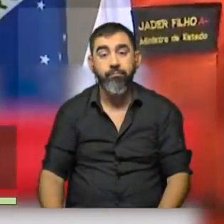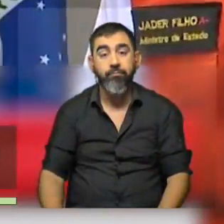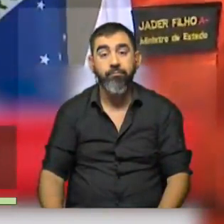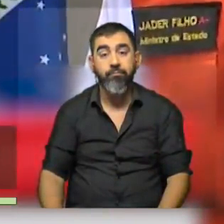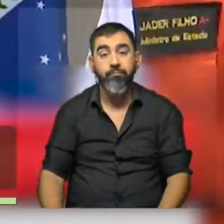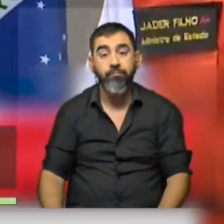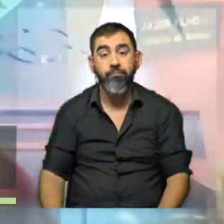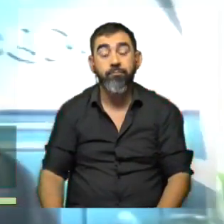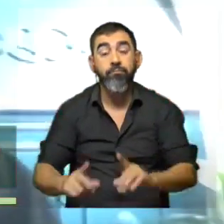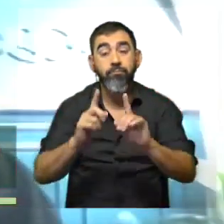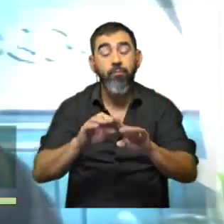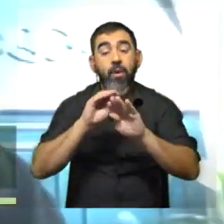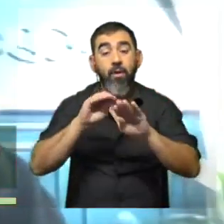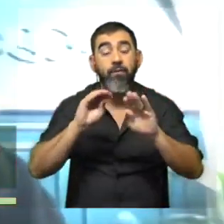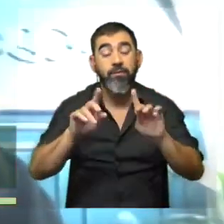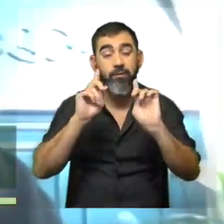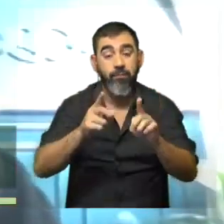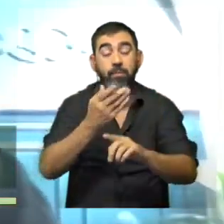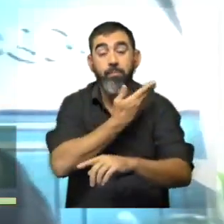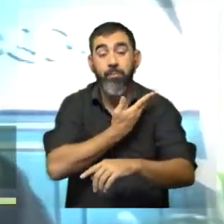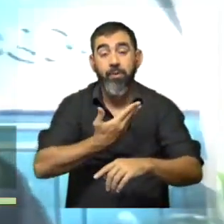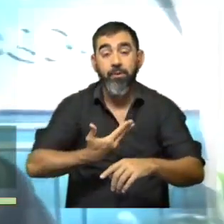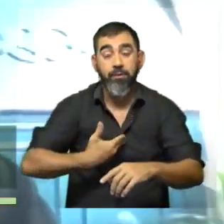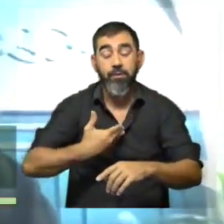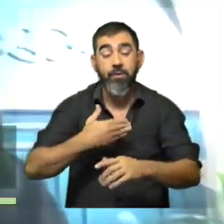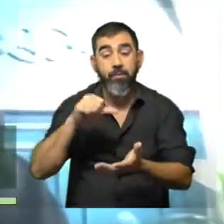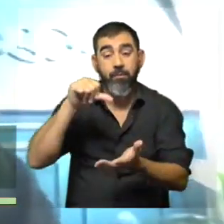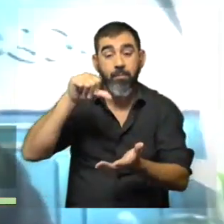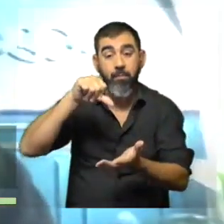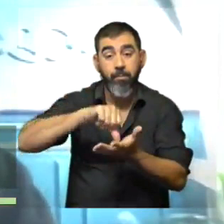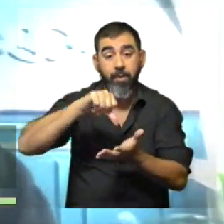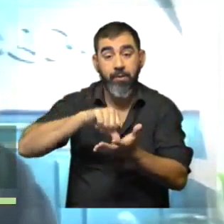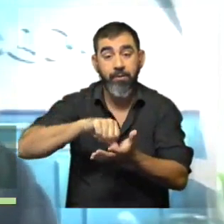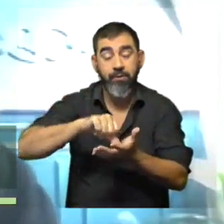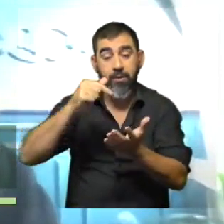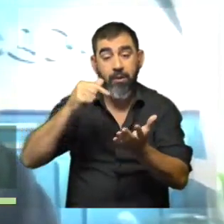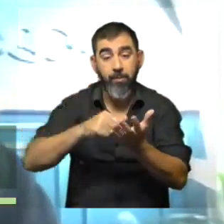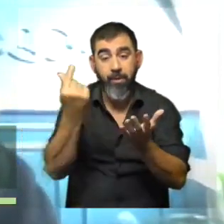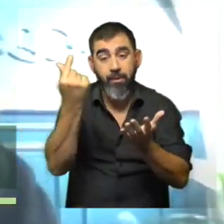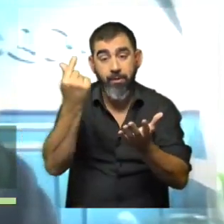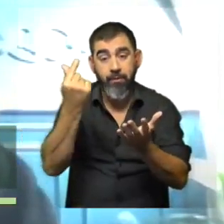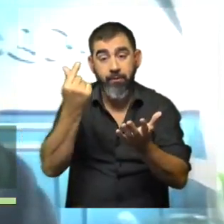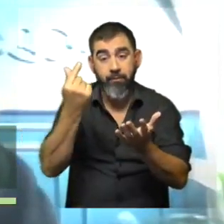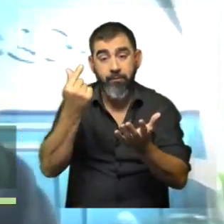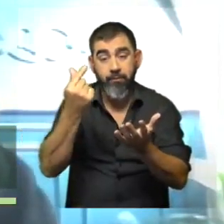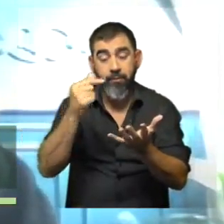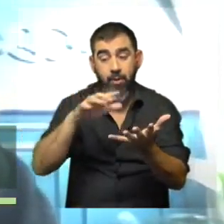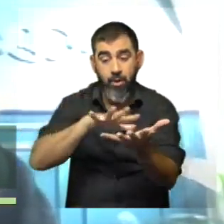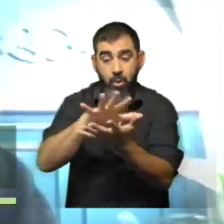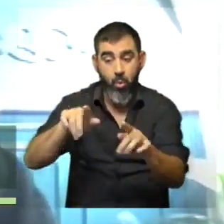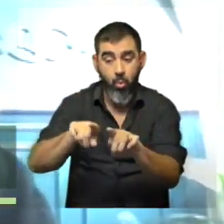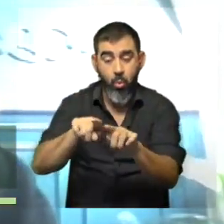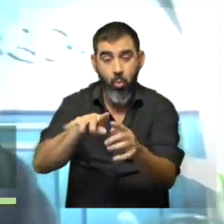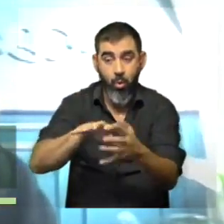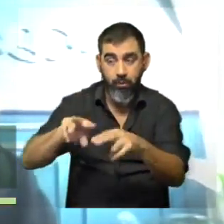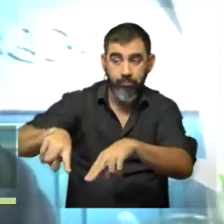también anunciaste tú el presidente de la república ya estaba en la capital inspeccionó la destrucción de